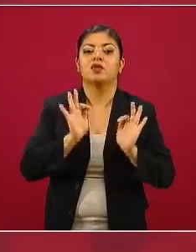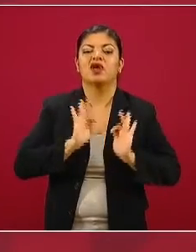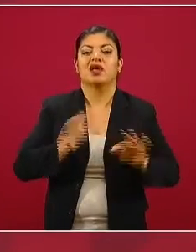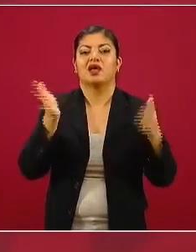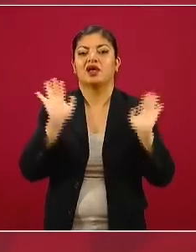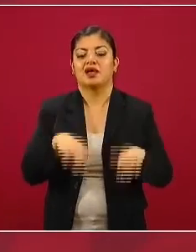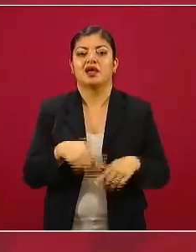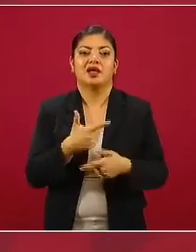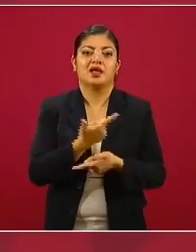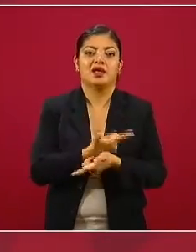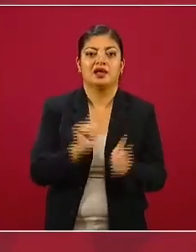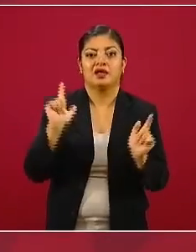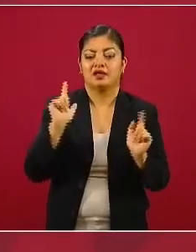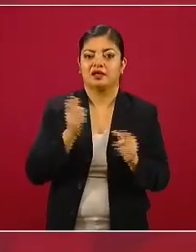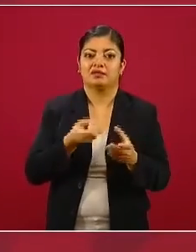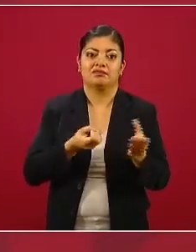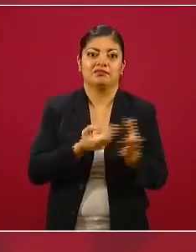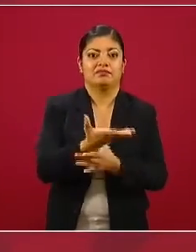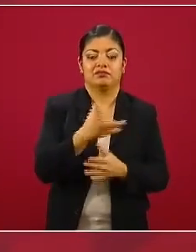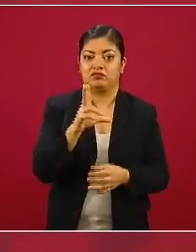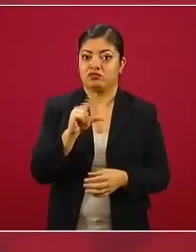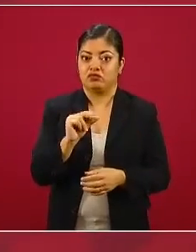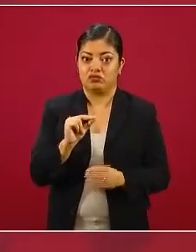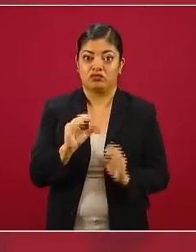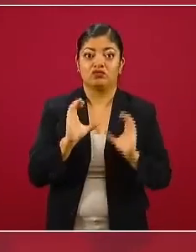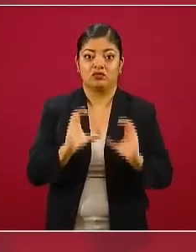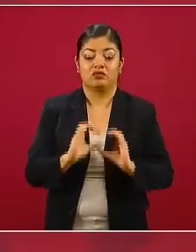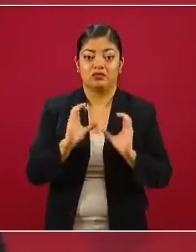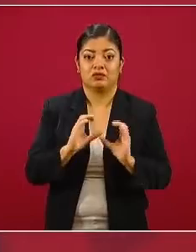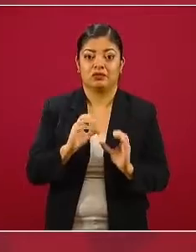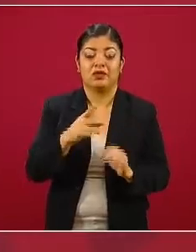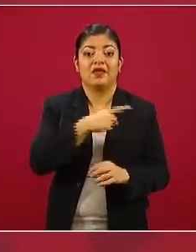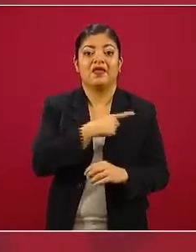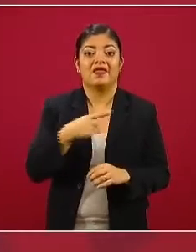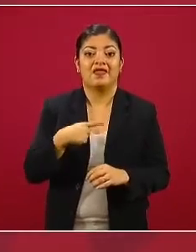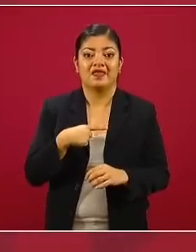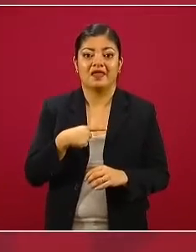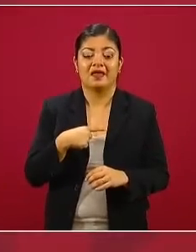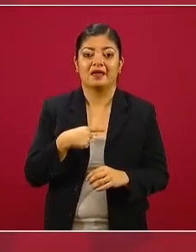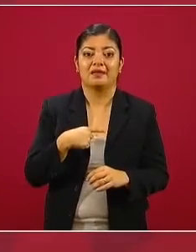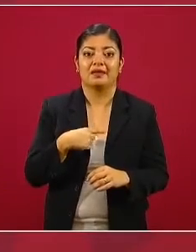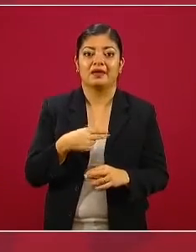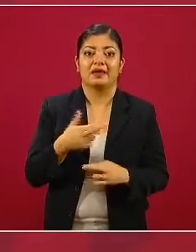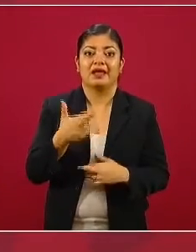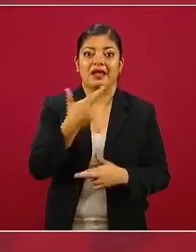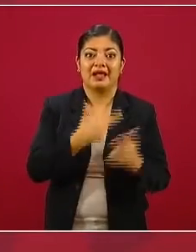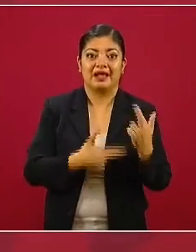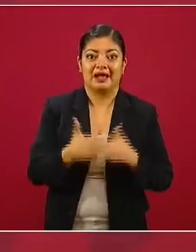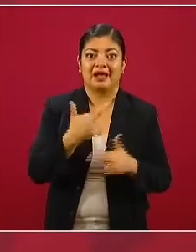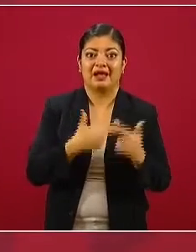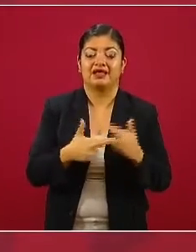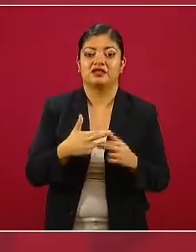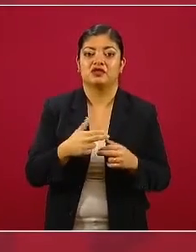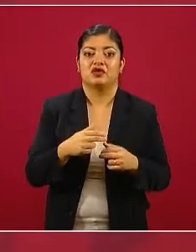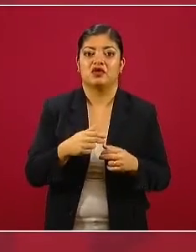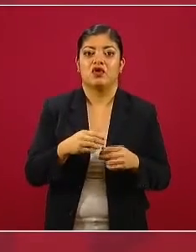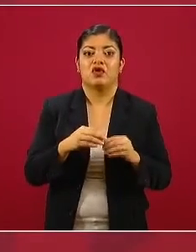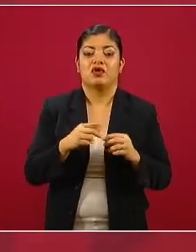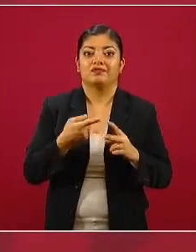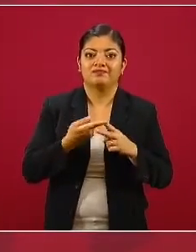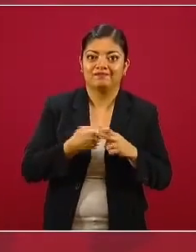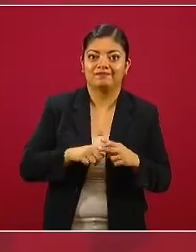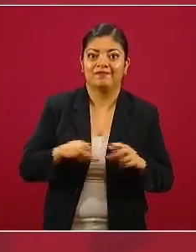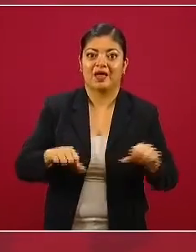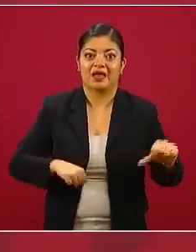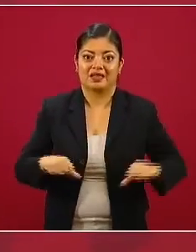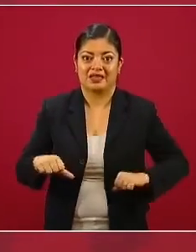las medidas de sana distancia y que exista este regreso a la actividad pública